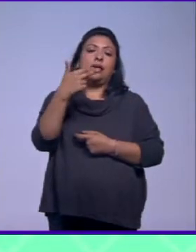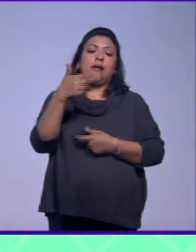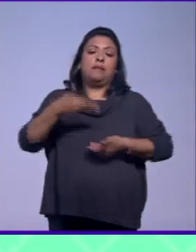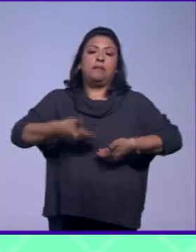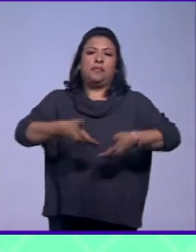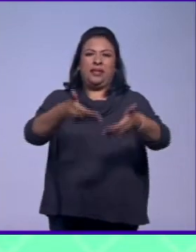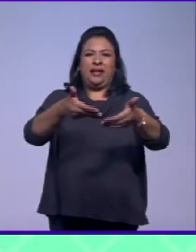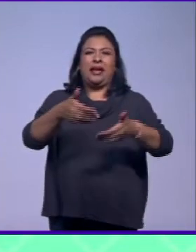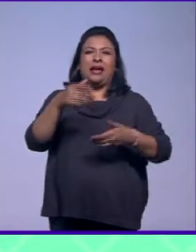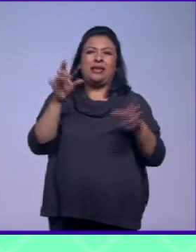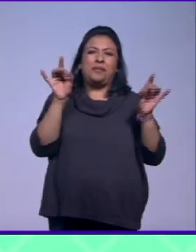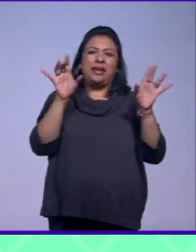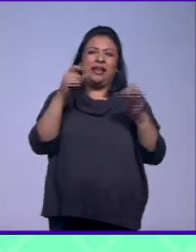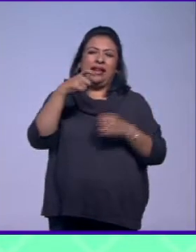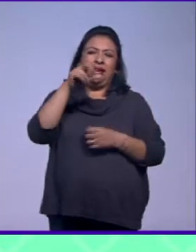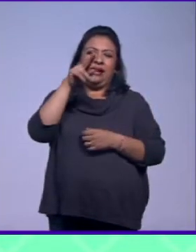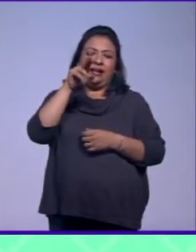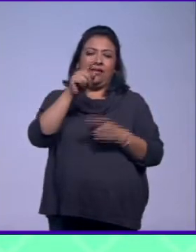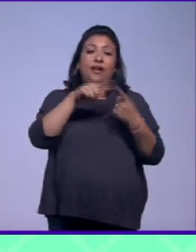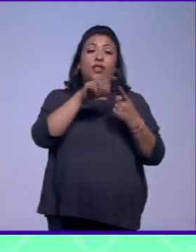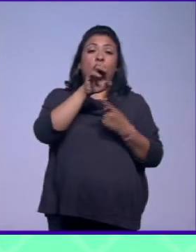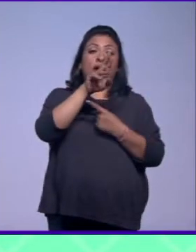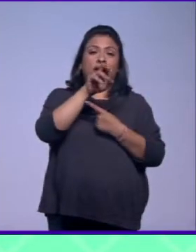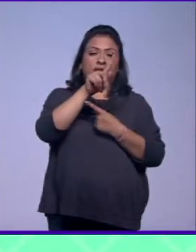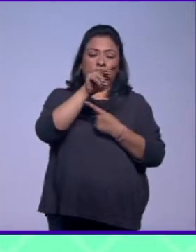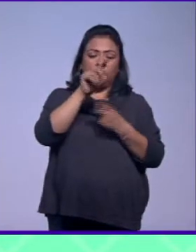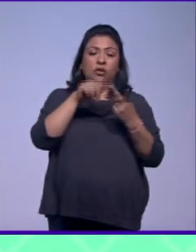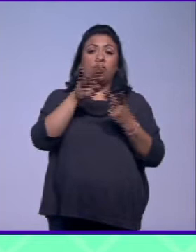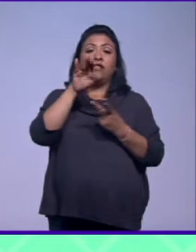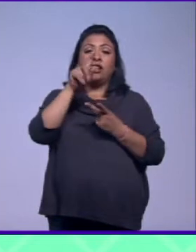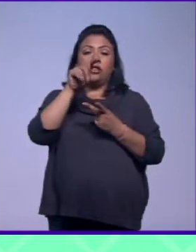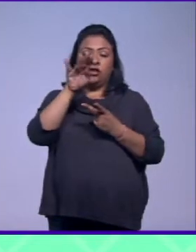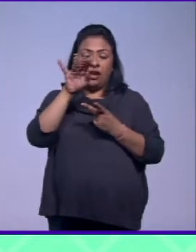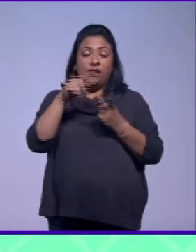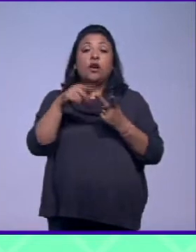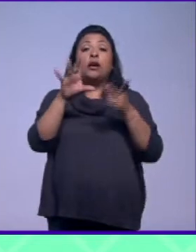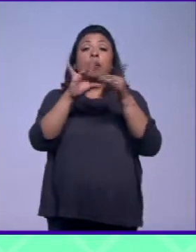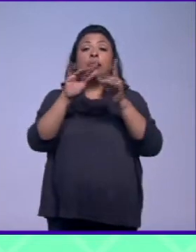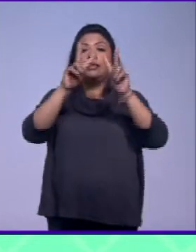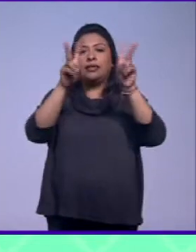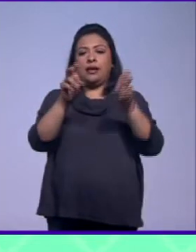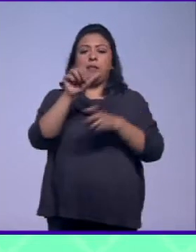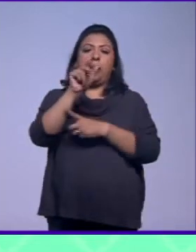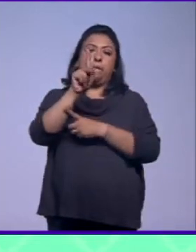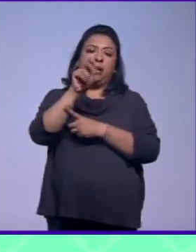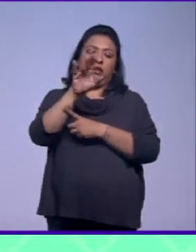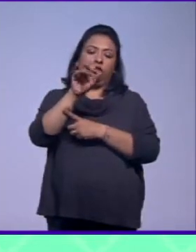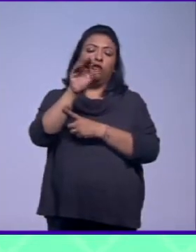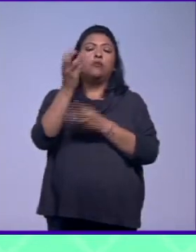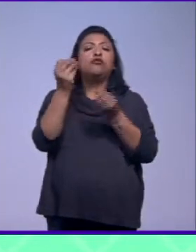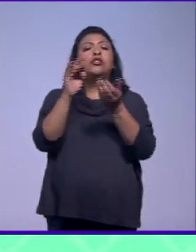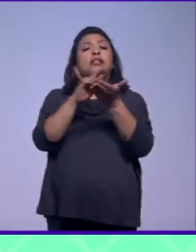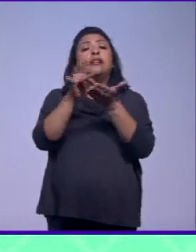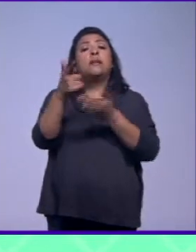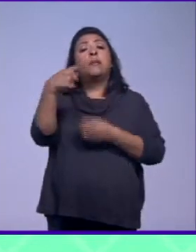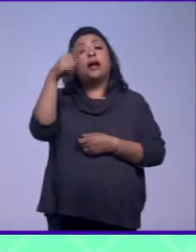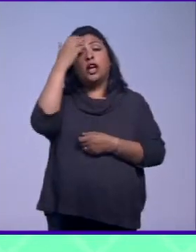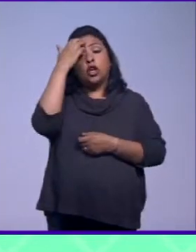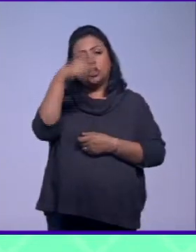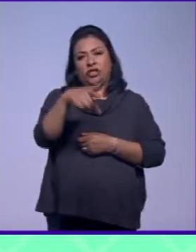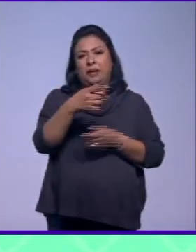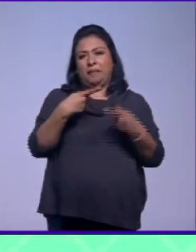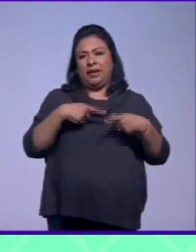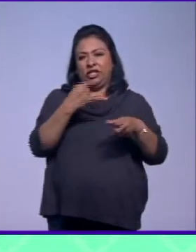a ernesto alcocer ya benito taibo hablar de aparición forzada muchas gracias y para que conozcan a santiago